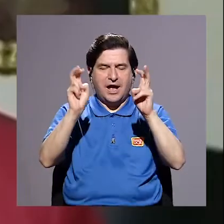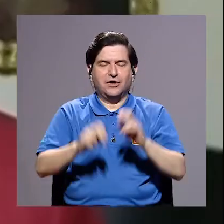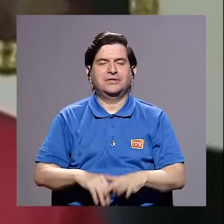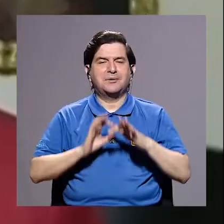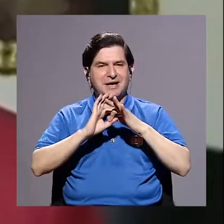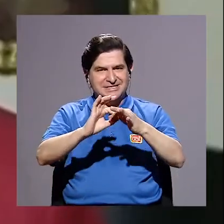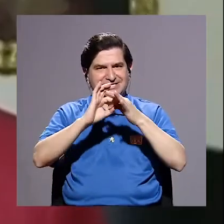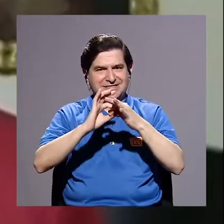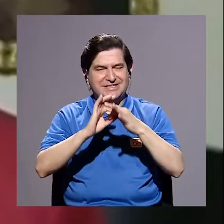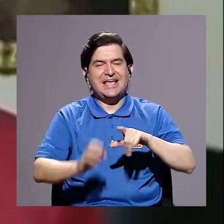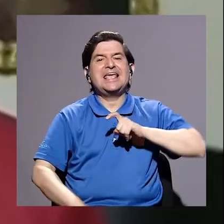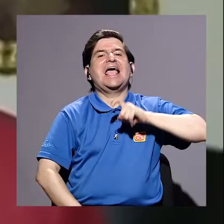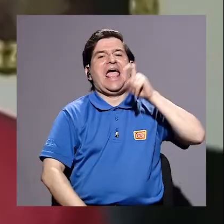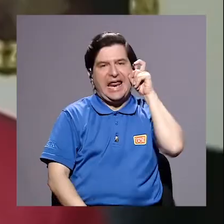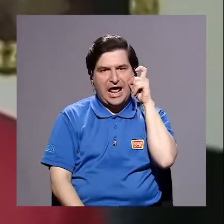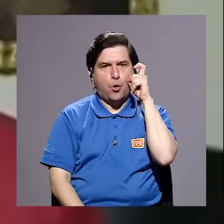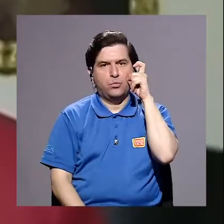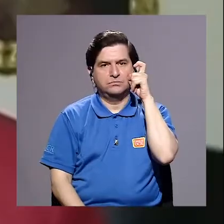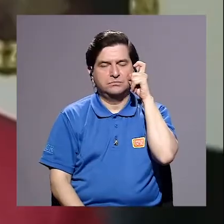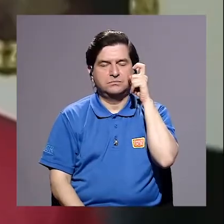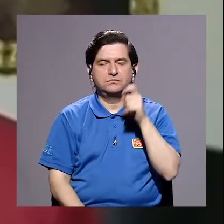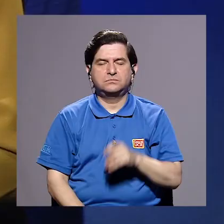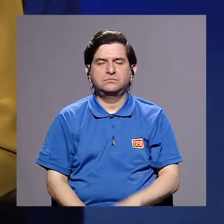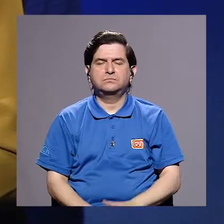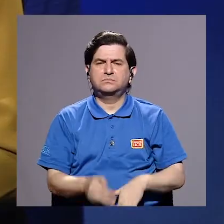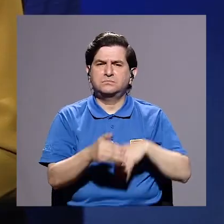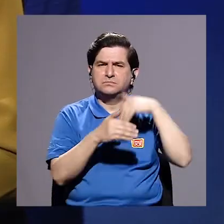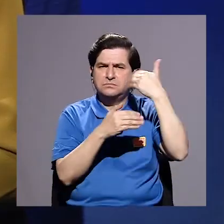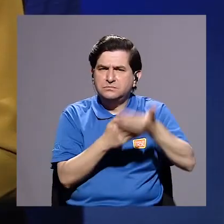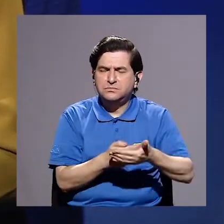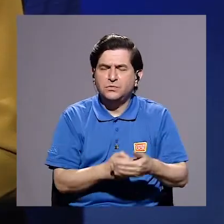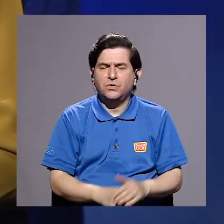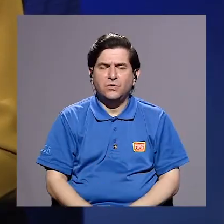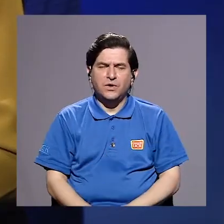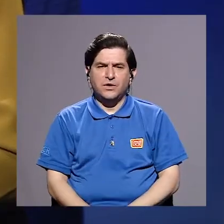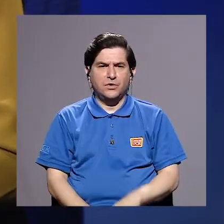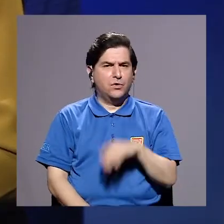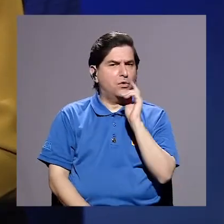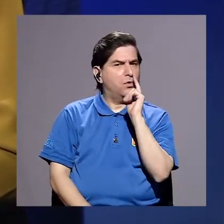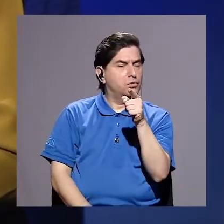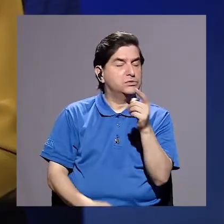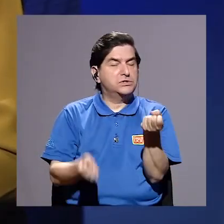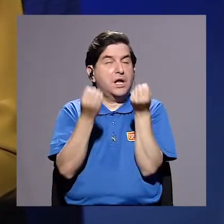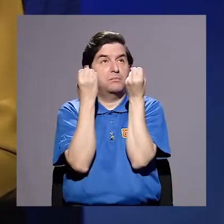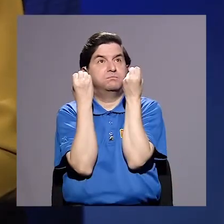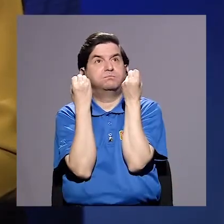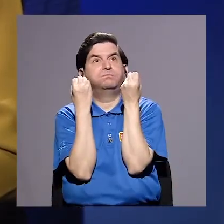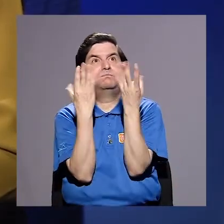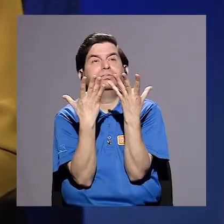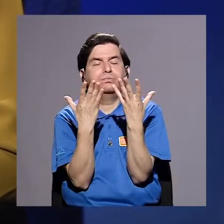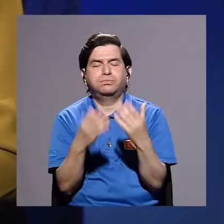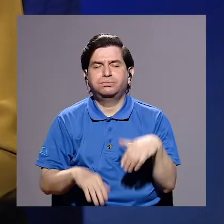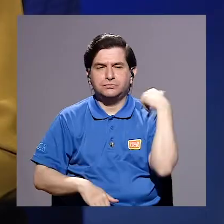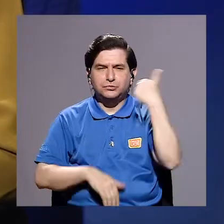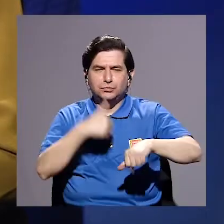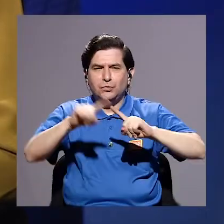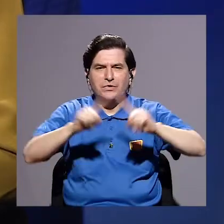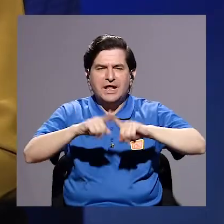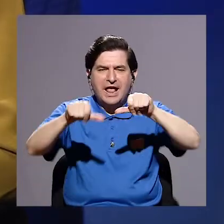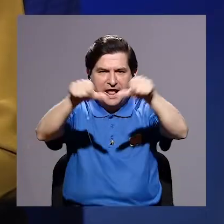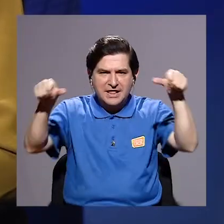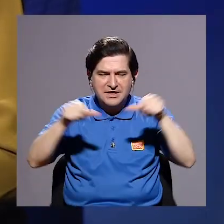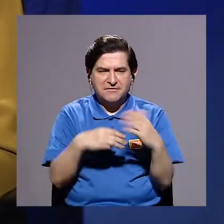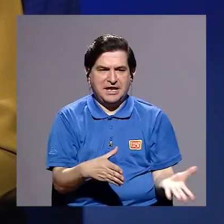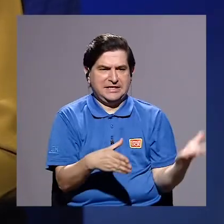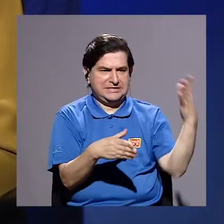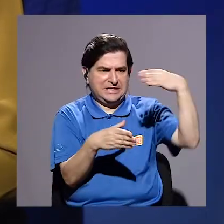sexual, sí, un tema de género. Y posteriormente, doña Cristina libraría enormes batallas en diferentes